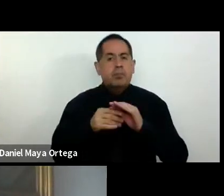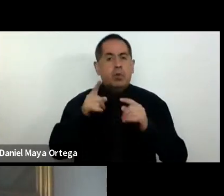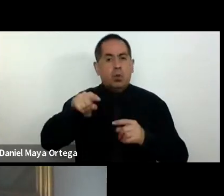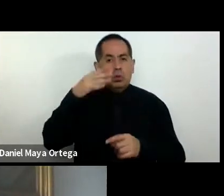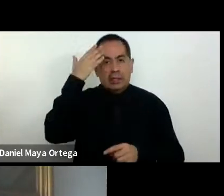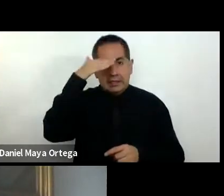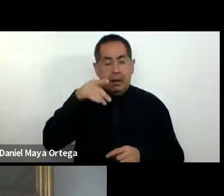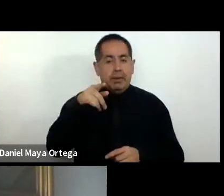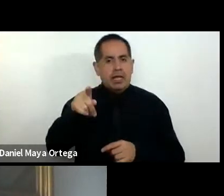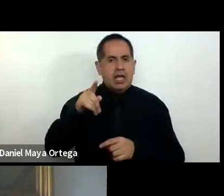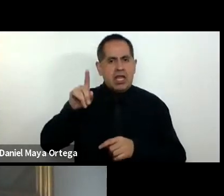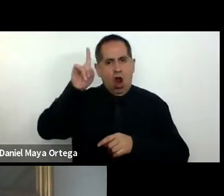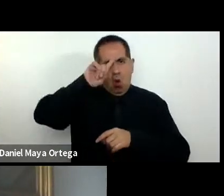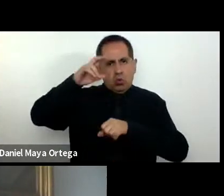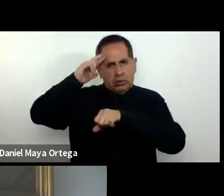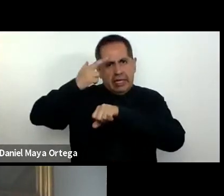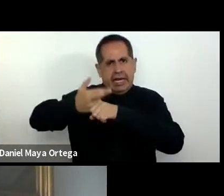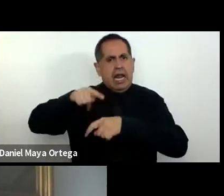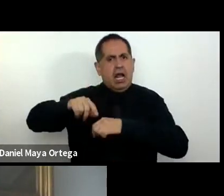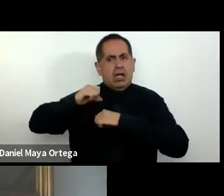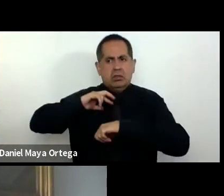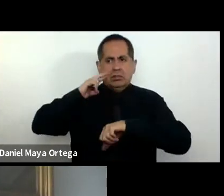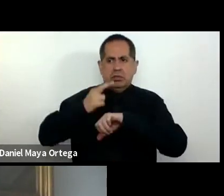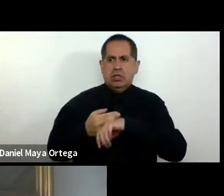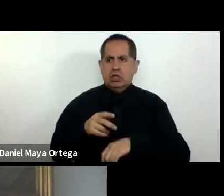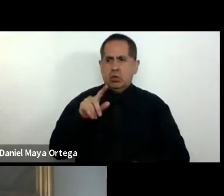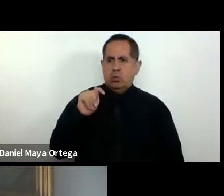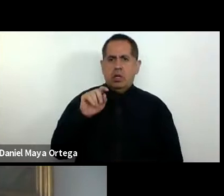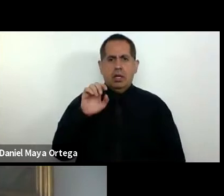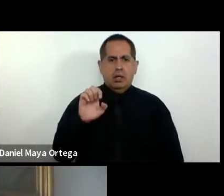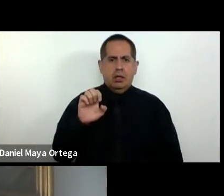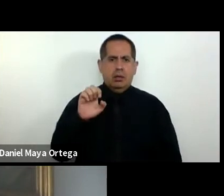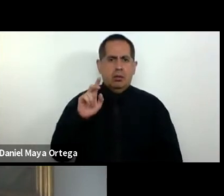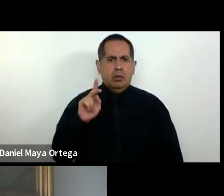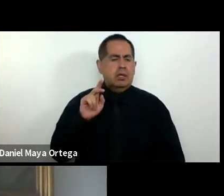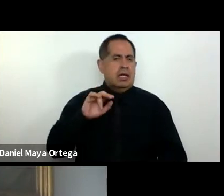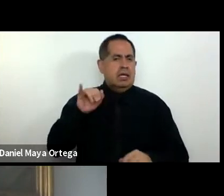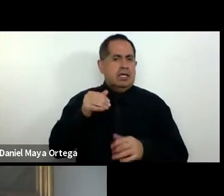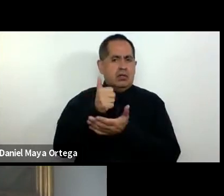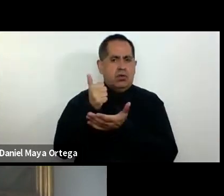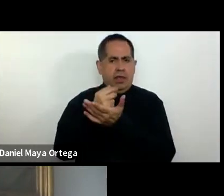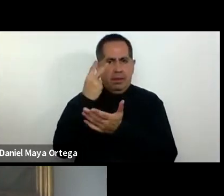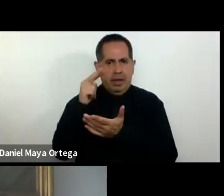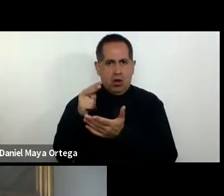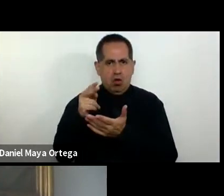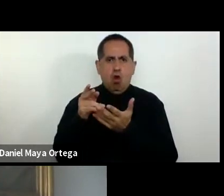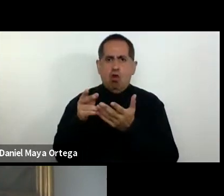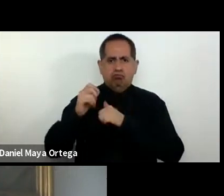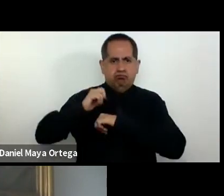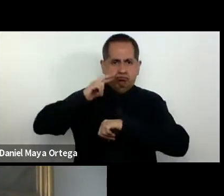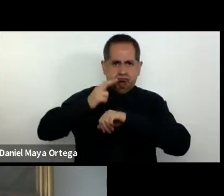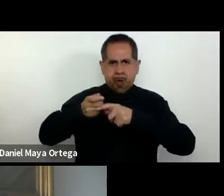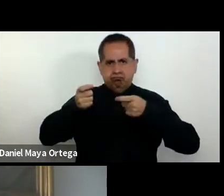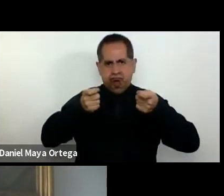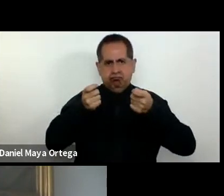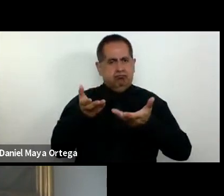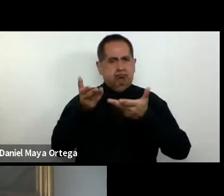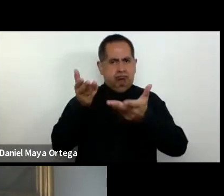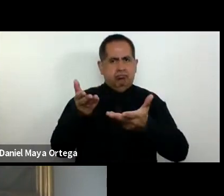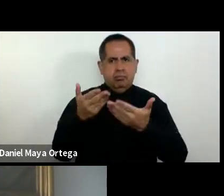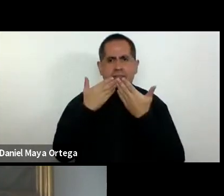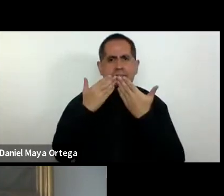nuestra consejera aquí en el Poder Judicial de la Ciudad de México y tiene todos estos temas a su cargo. La verdad,